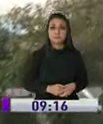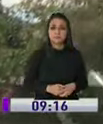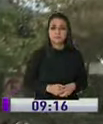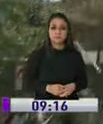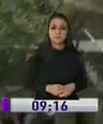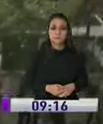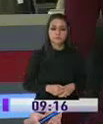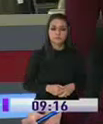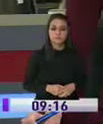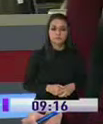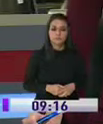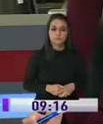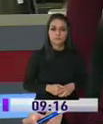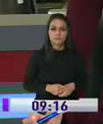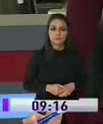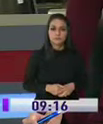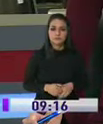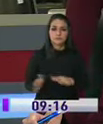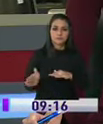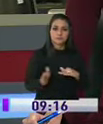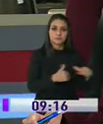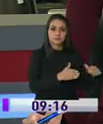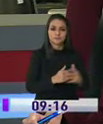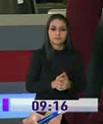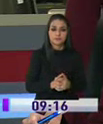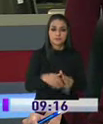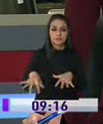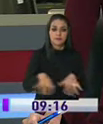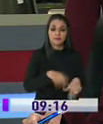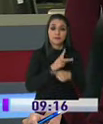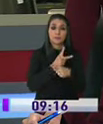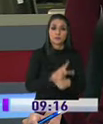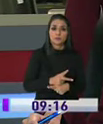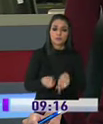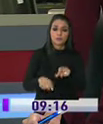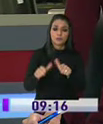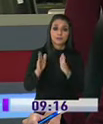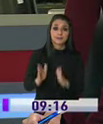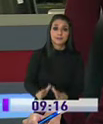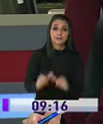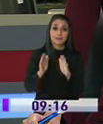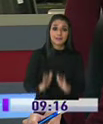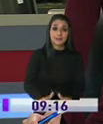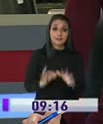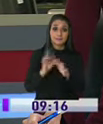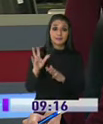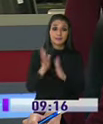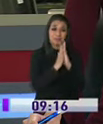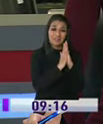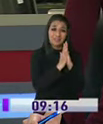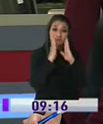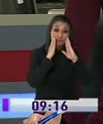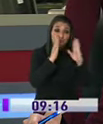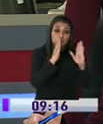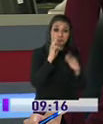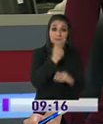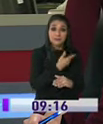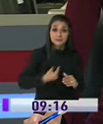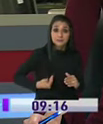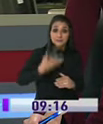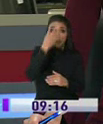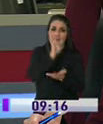Miguel Ángel Bedoya. Y fue rechazada la acción de protección que solicitaron varios legisladores de Alianza País a favor del vicepresidente Jorge Glass